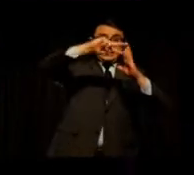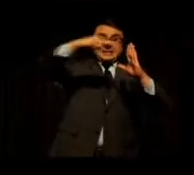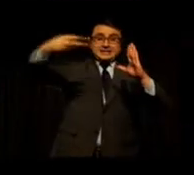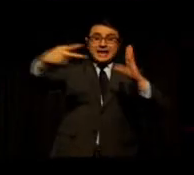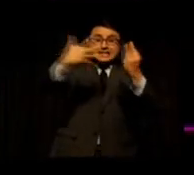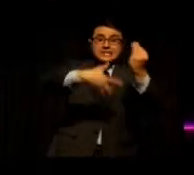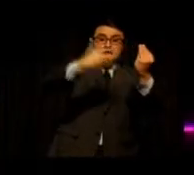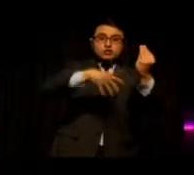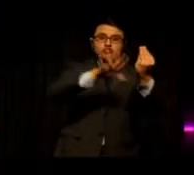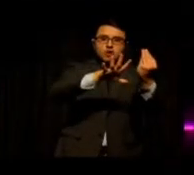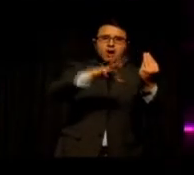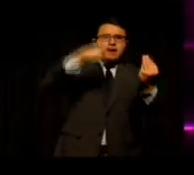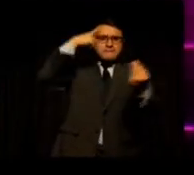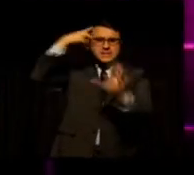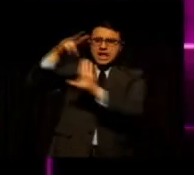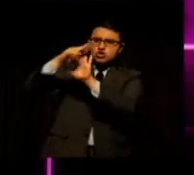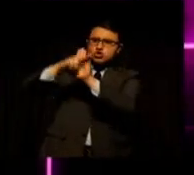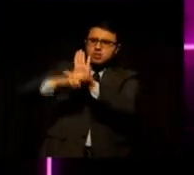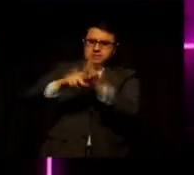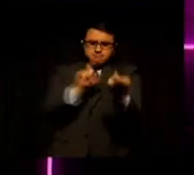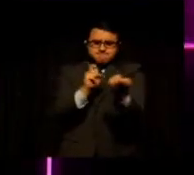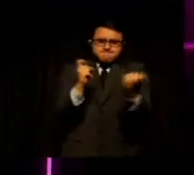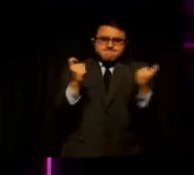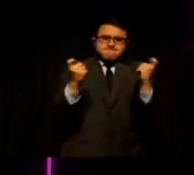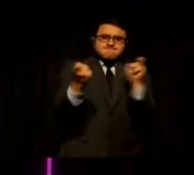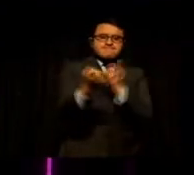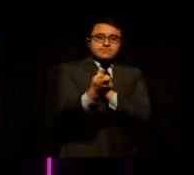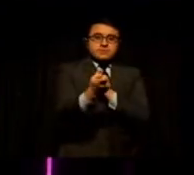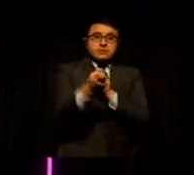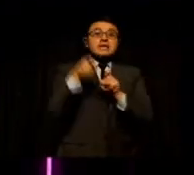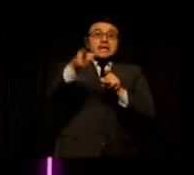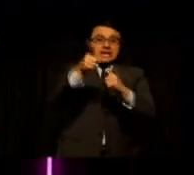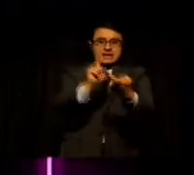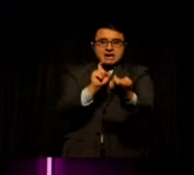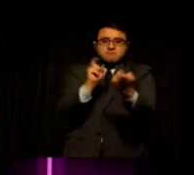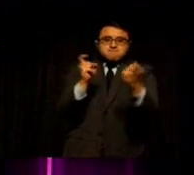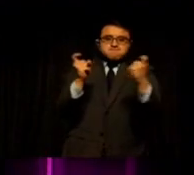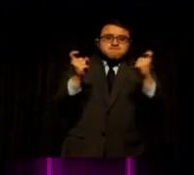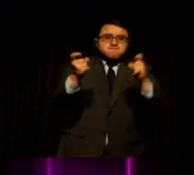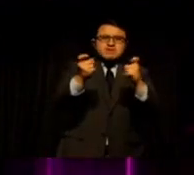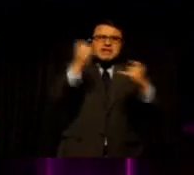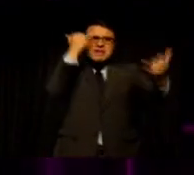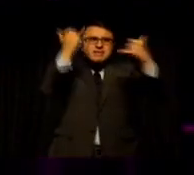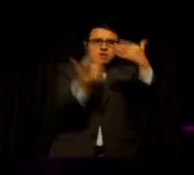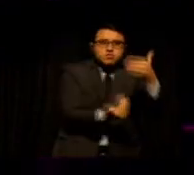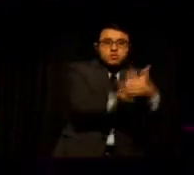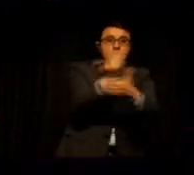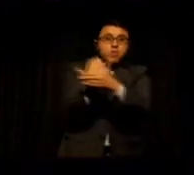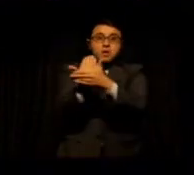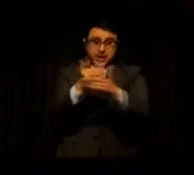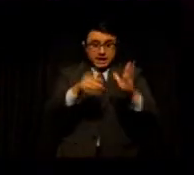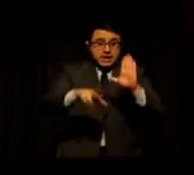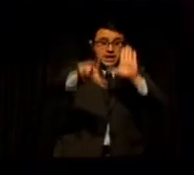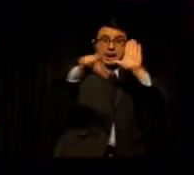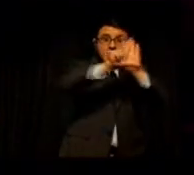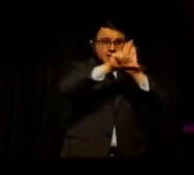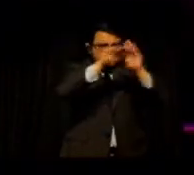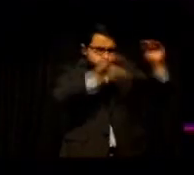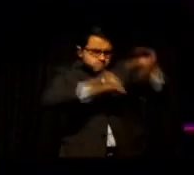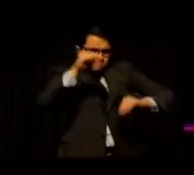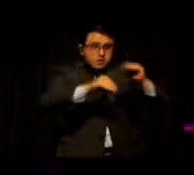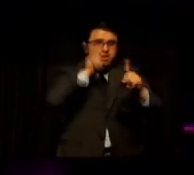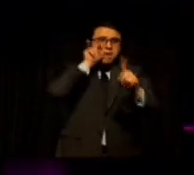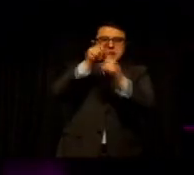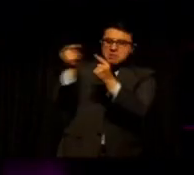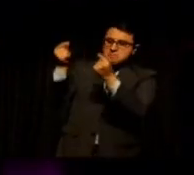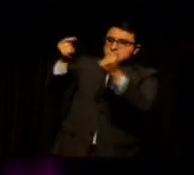una transformación convergente una legislación que apuntará la inversión que apuntará a la